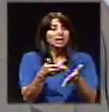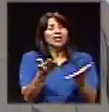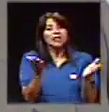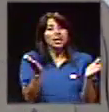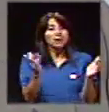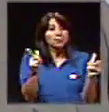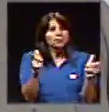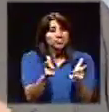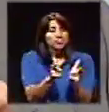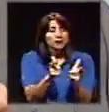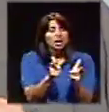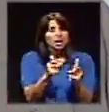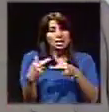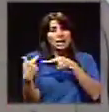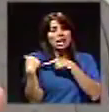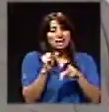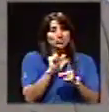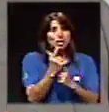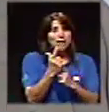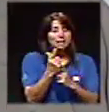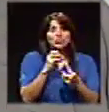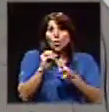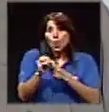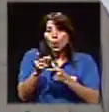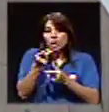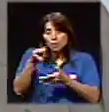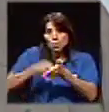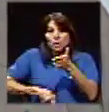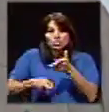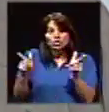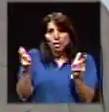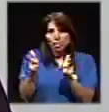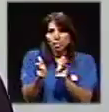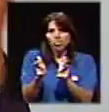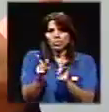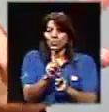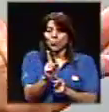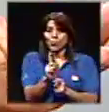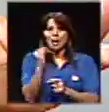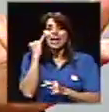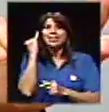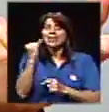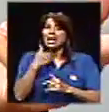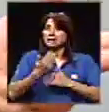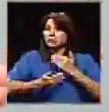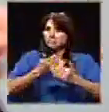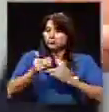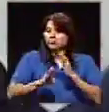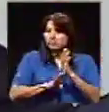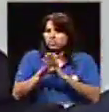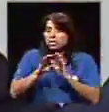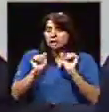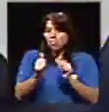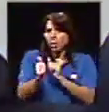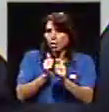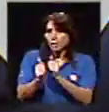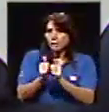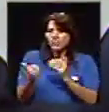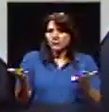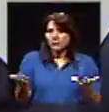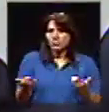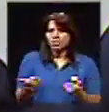idea es competir con eficiencia. Entonces, que se pueda pagar impuestos por parte de esas empresas. Me parece que esto de alguna manera sugiere